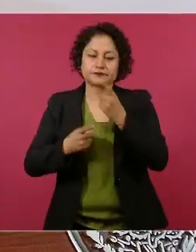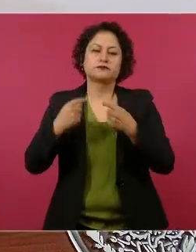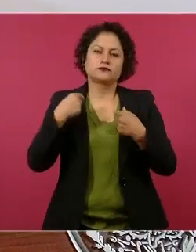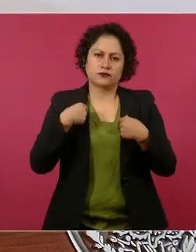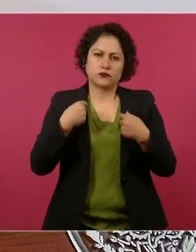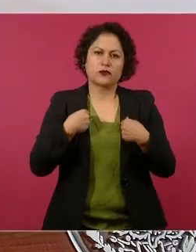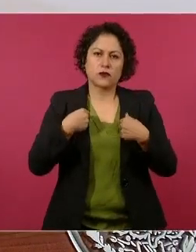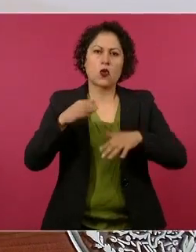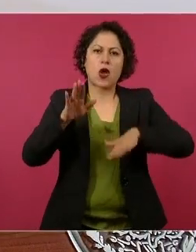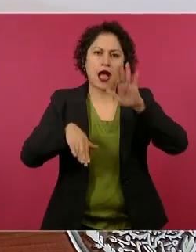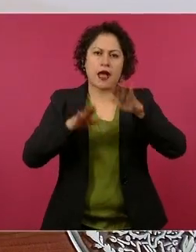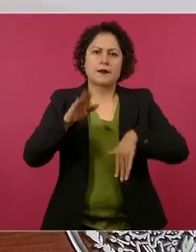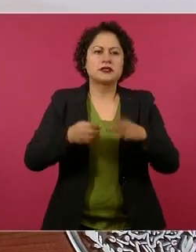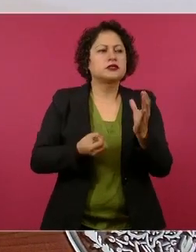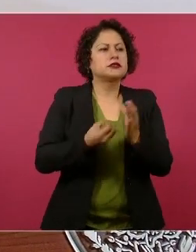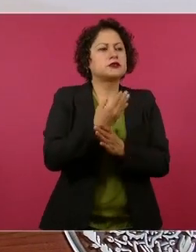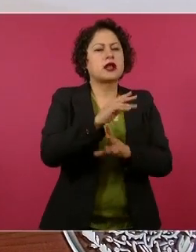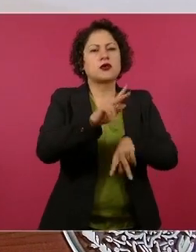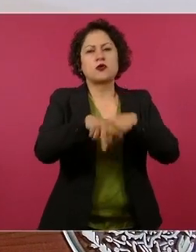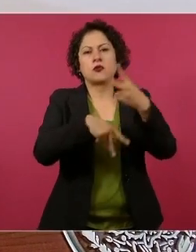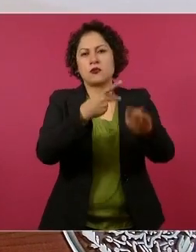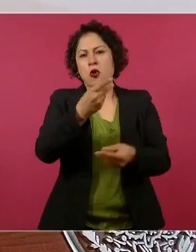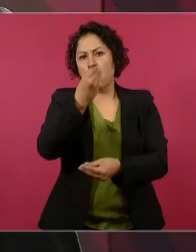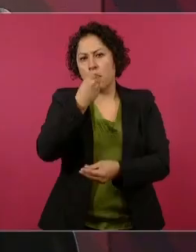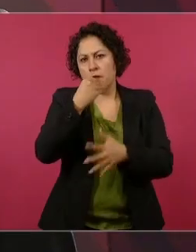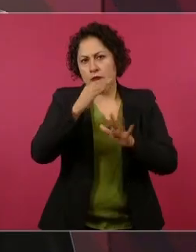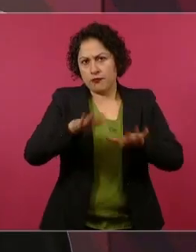año, dos veces. Voy